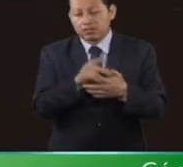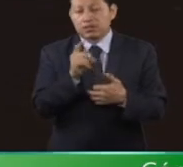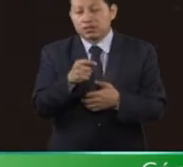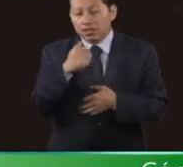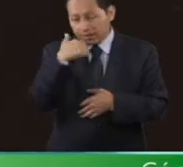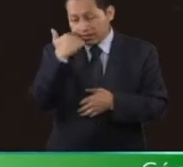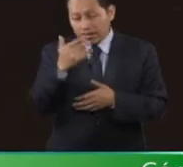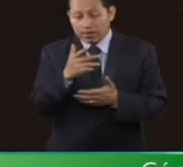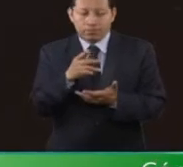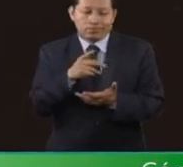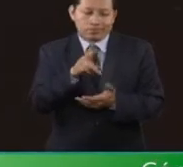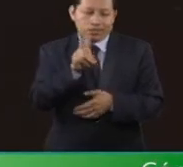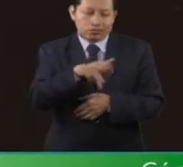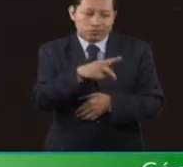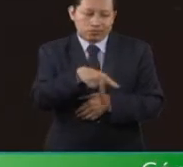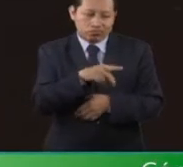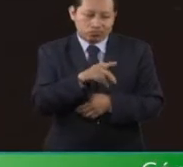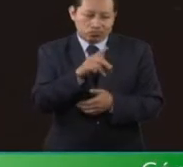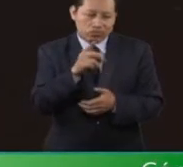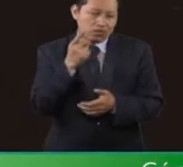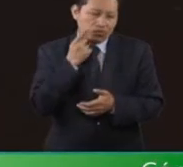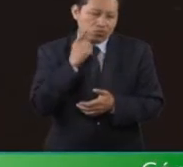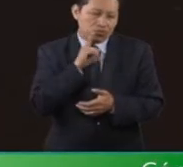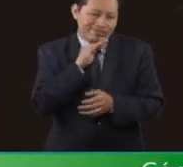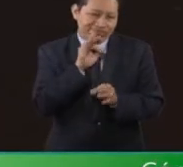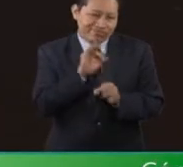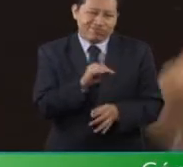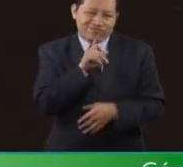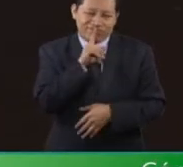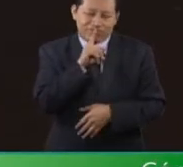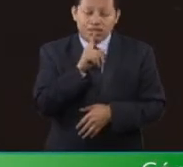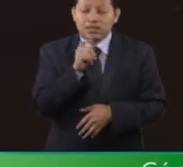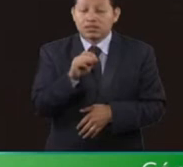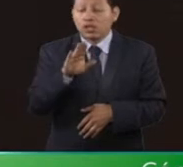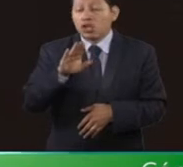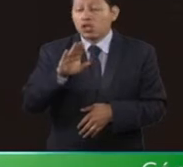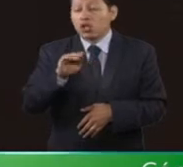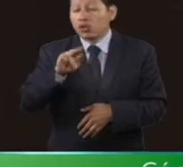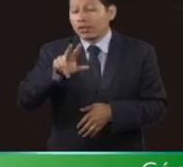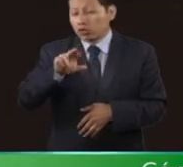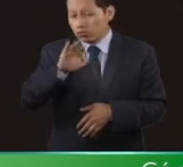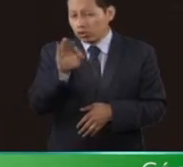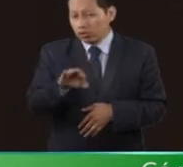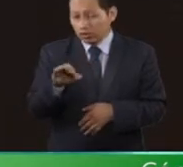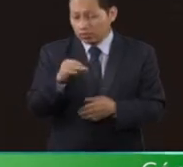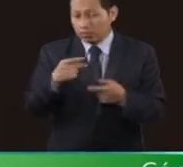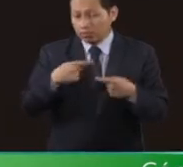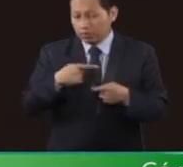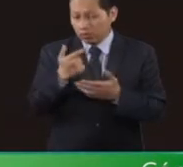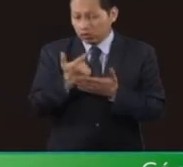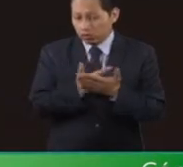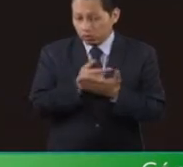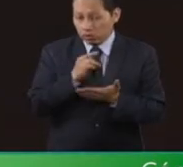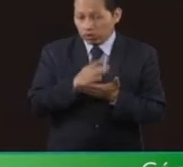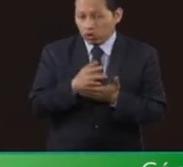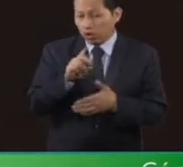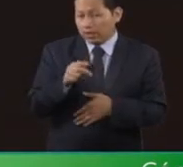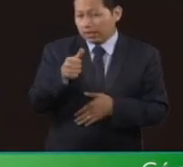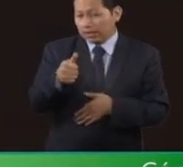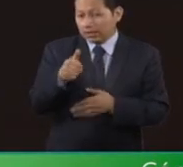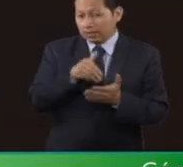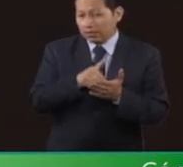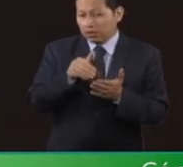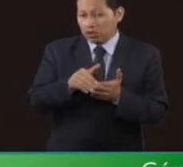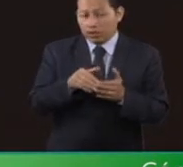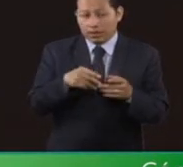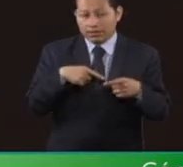de legisladores. 98 millones de mexicanos que están en el padrón electoral, solamente 36 millones les dieron